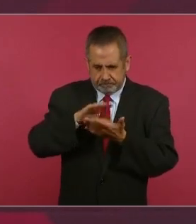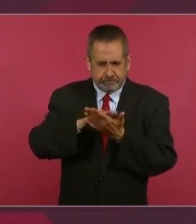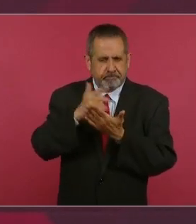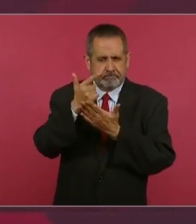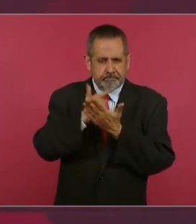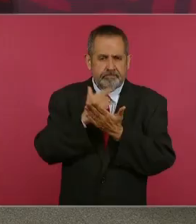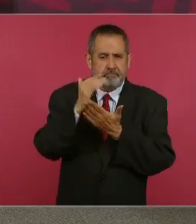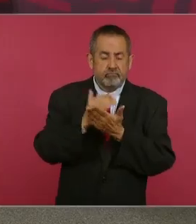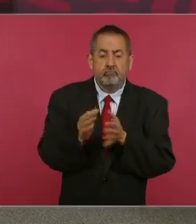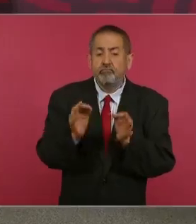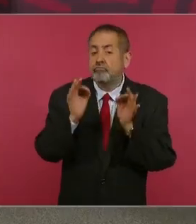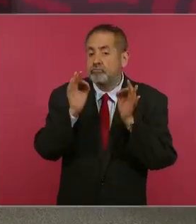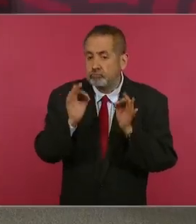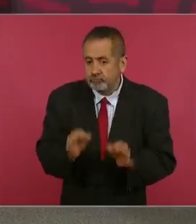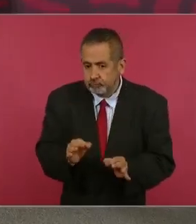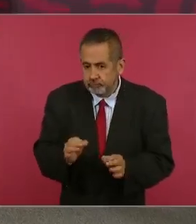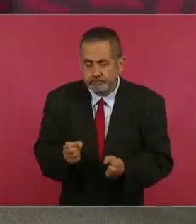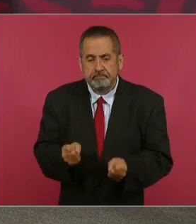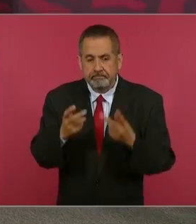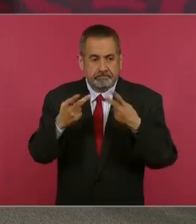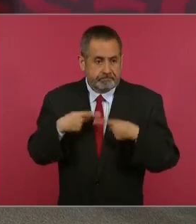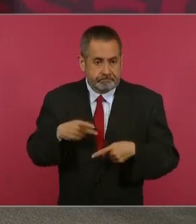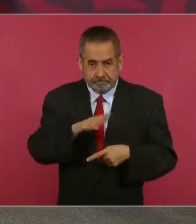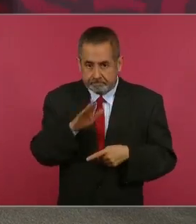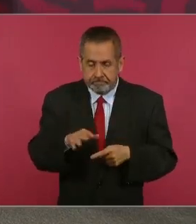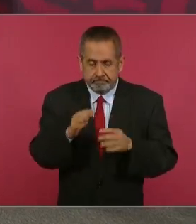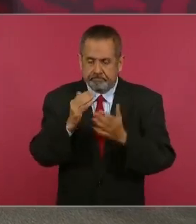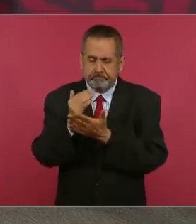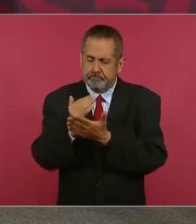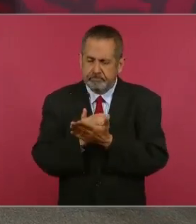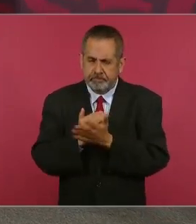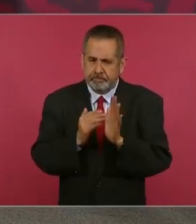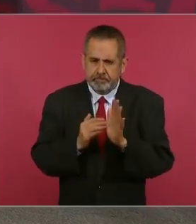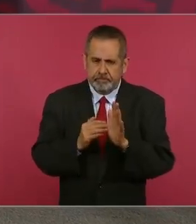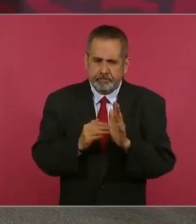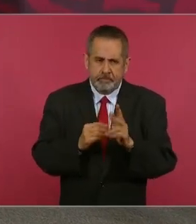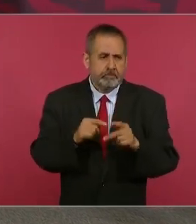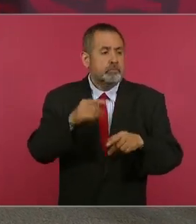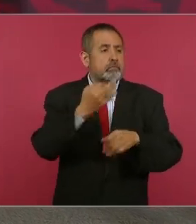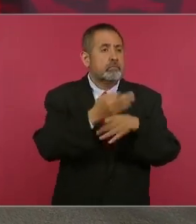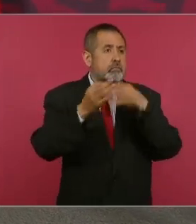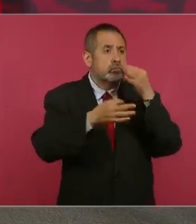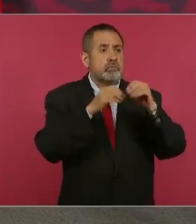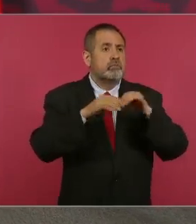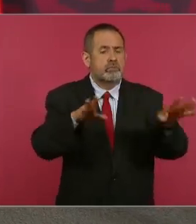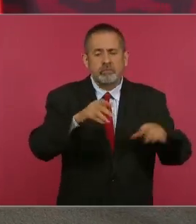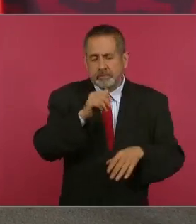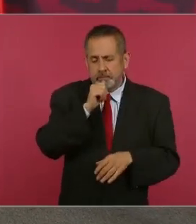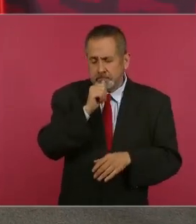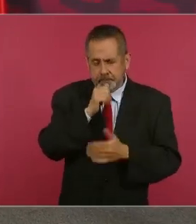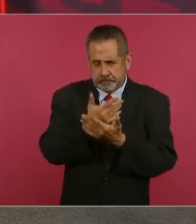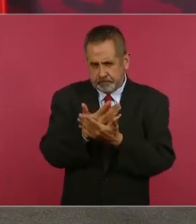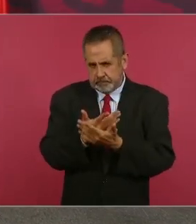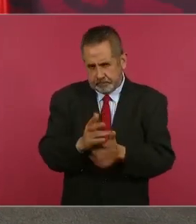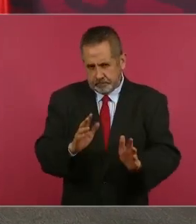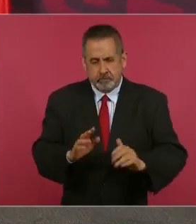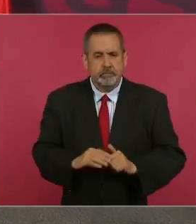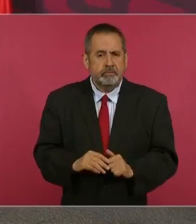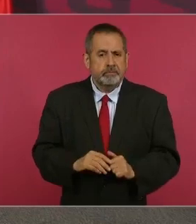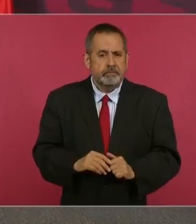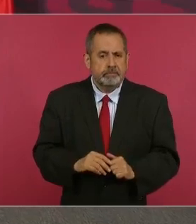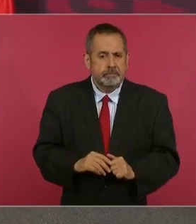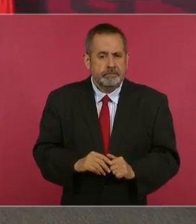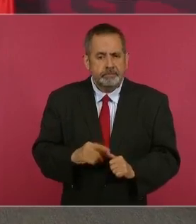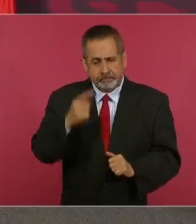registros oficiales, ¿sí?, que lo que se ha dado a conocer. Entonces, para